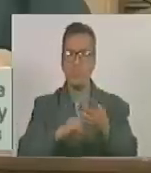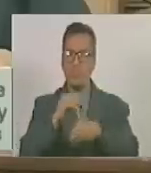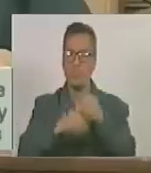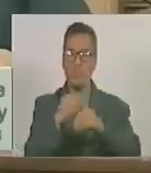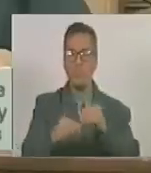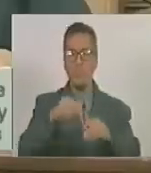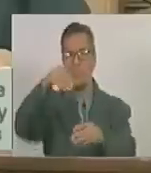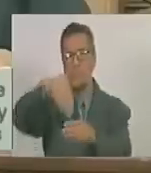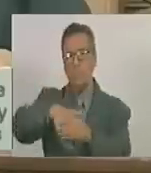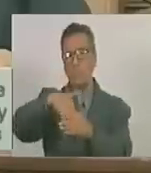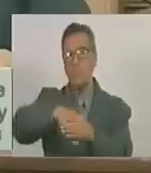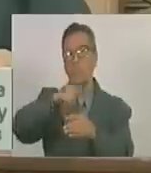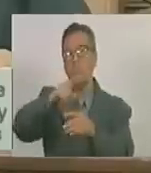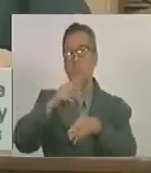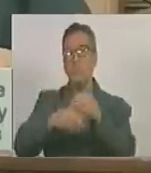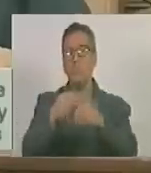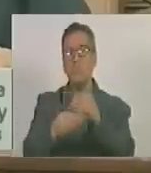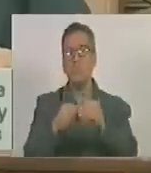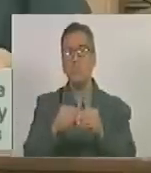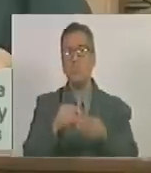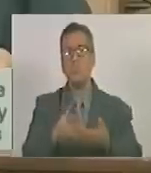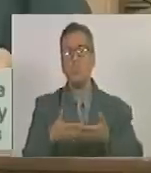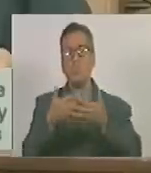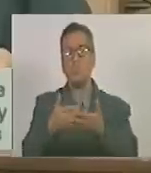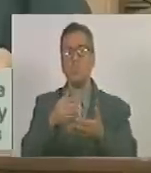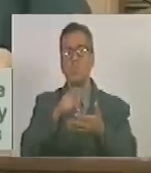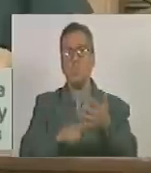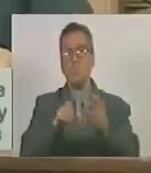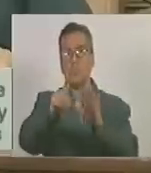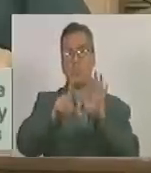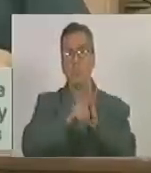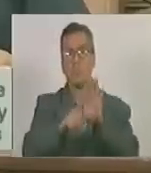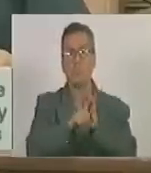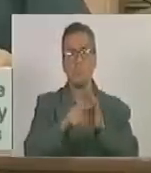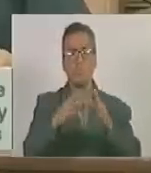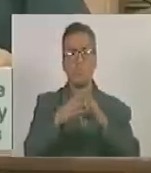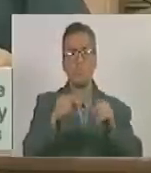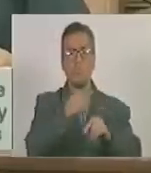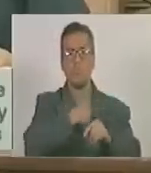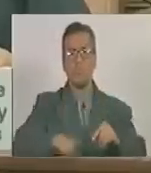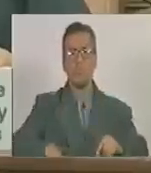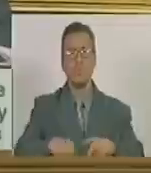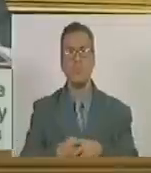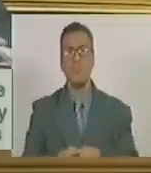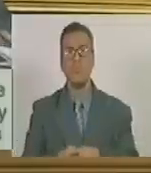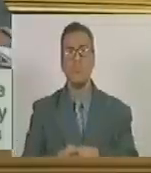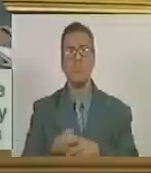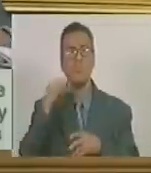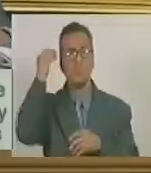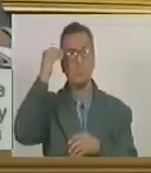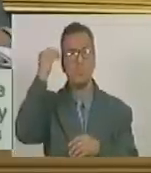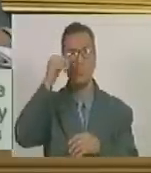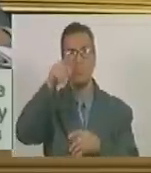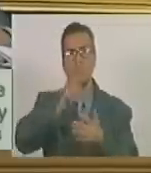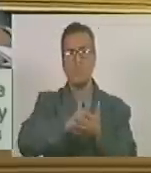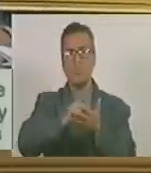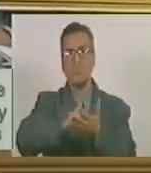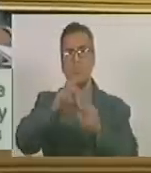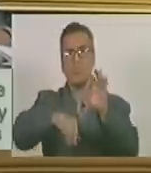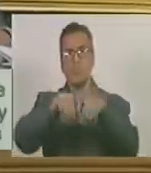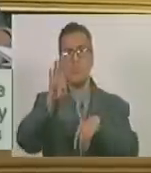cronograma electoral conforme a las disposiciones de esta ley. Es todo, ciudadano presidente. En consideración el artículo